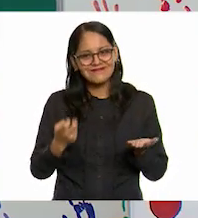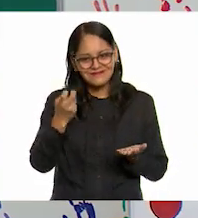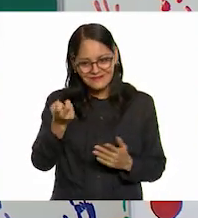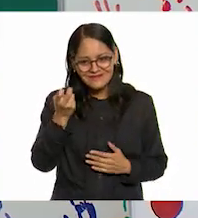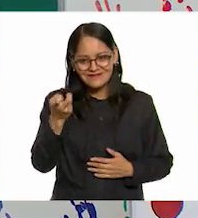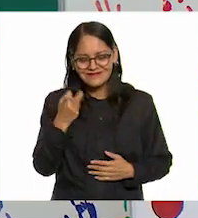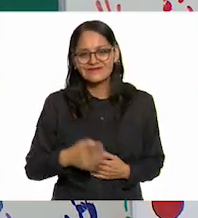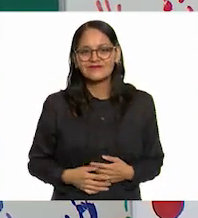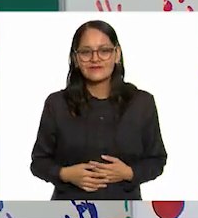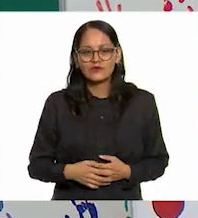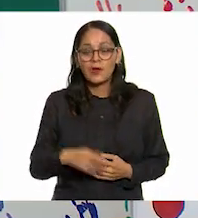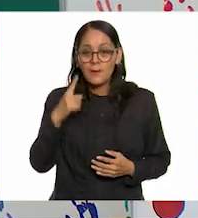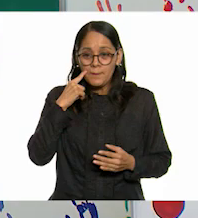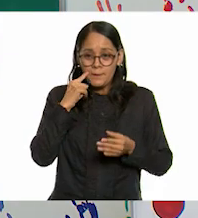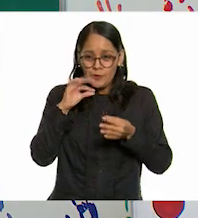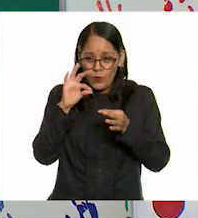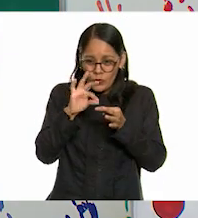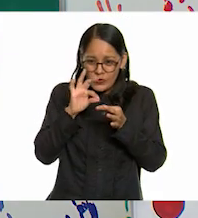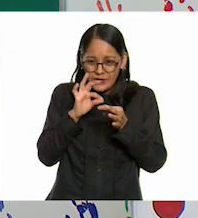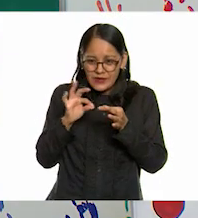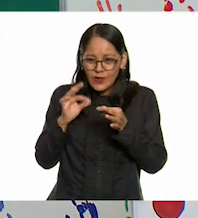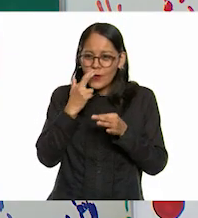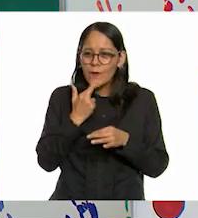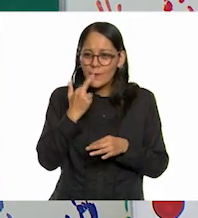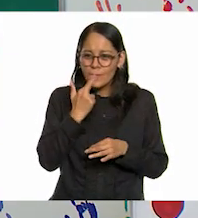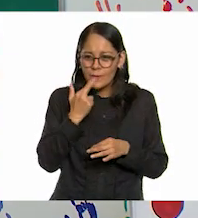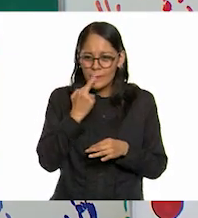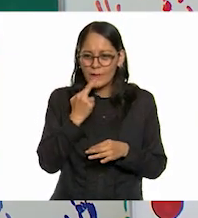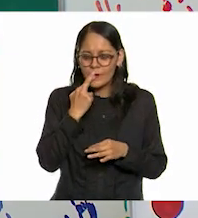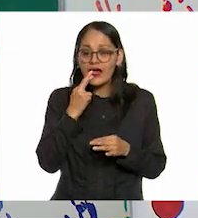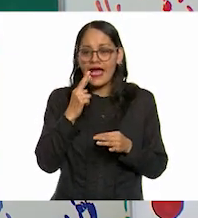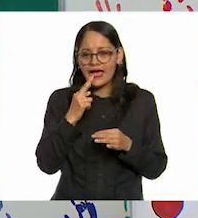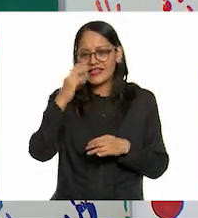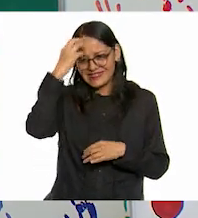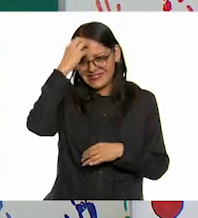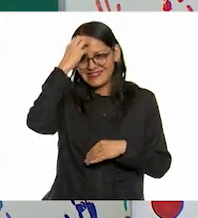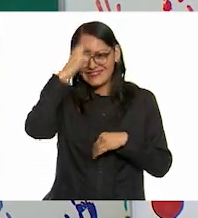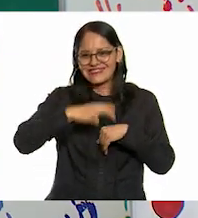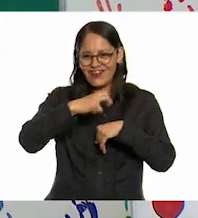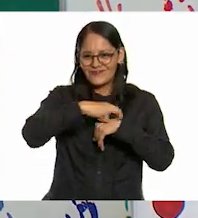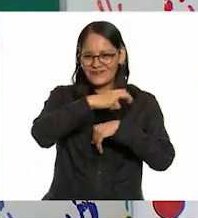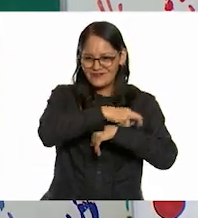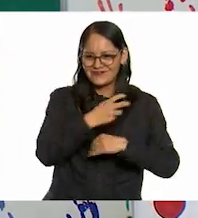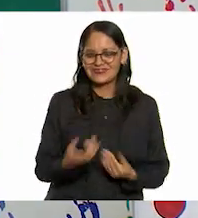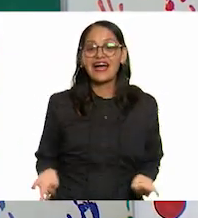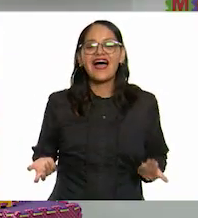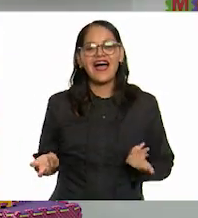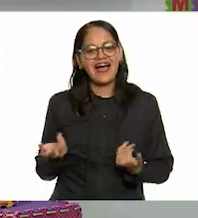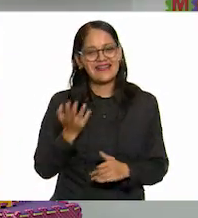pequeñitos puntitos rojos sí. Eran chapulines. Estaban